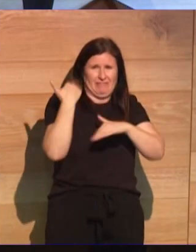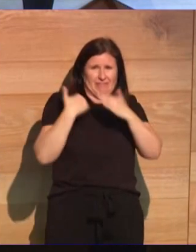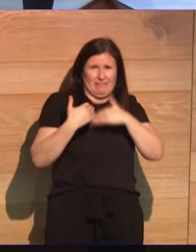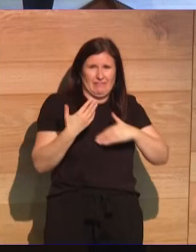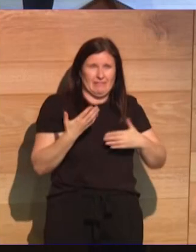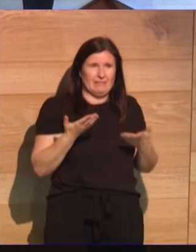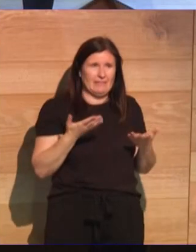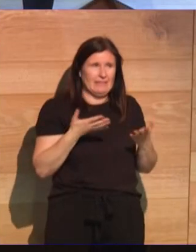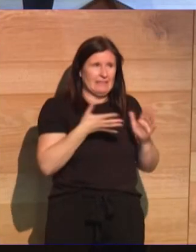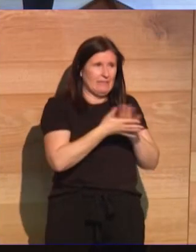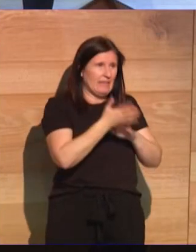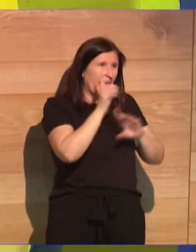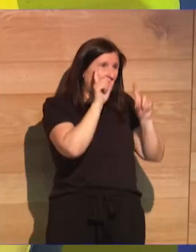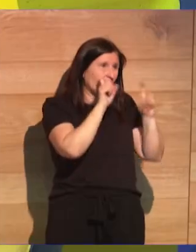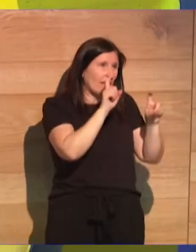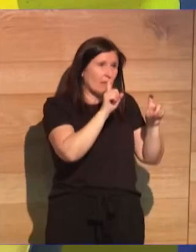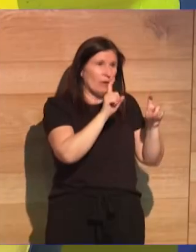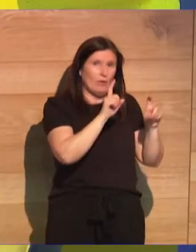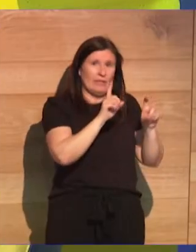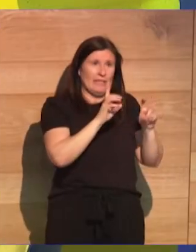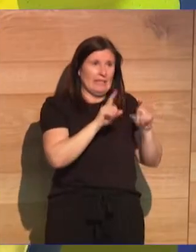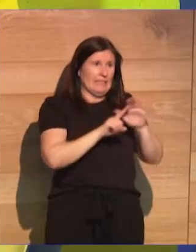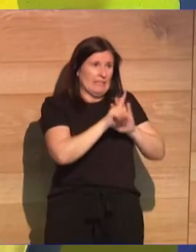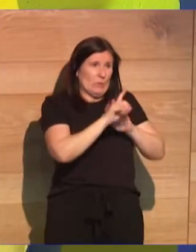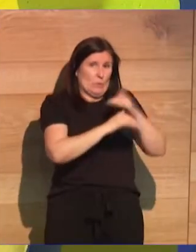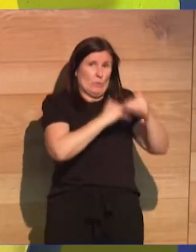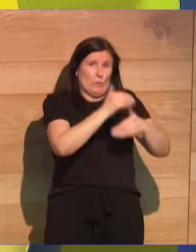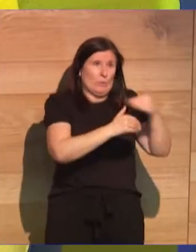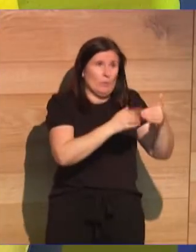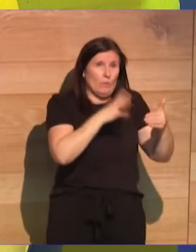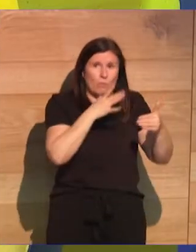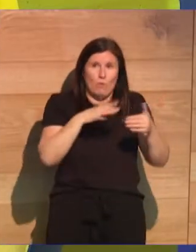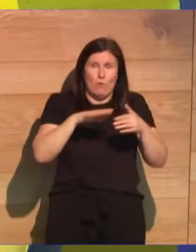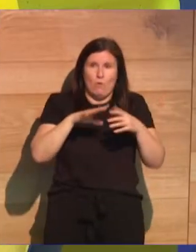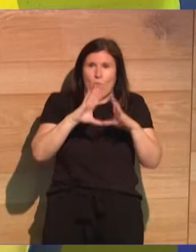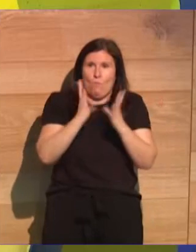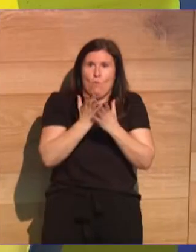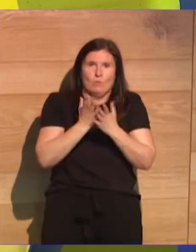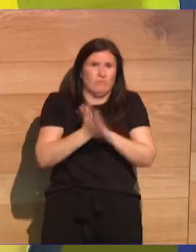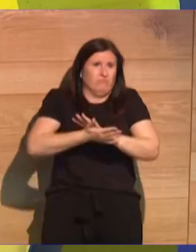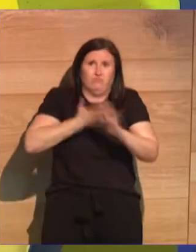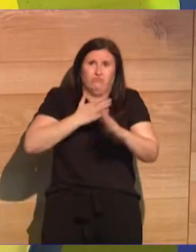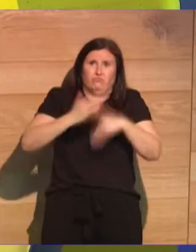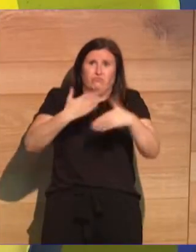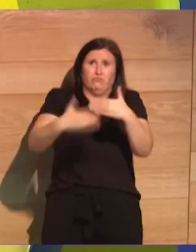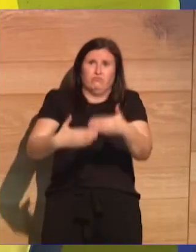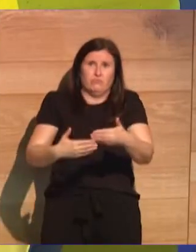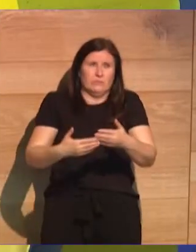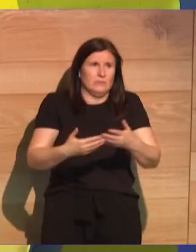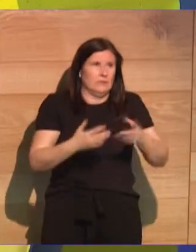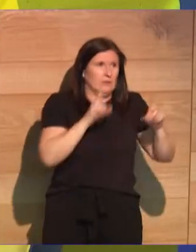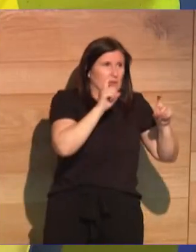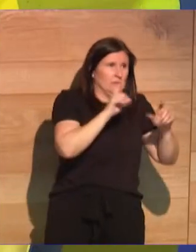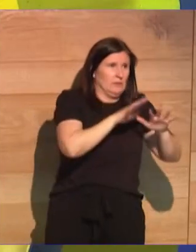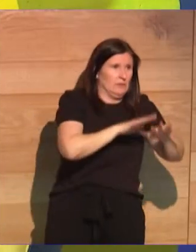que se ha quedado un poco ahí a contrapaso en un mundo que va tan rápido, creo que el reto está en casar